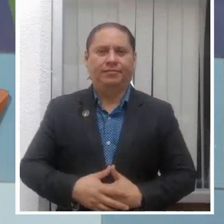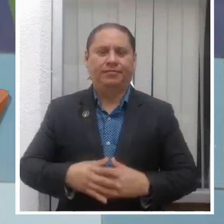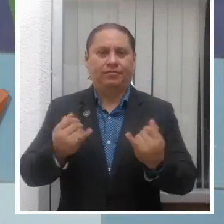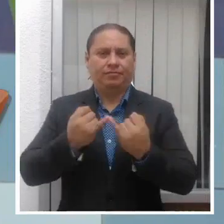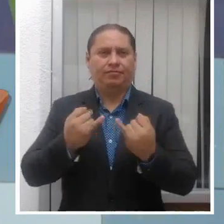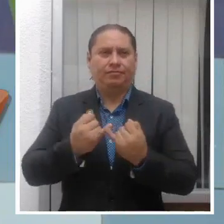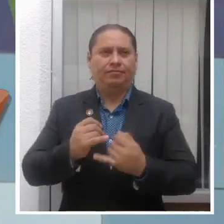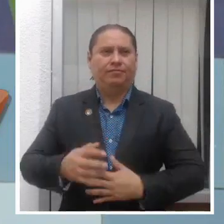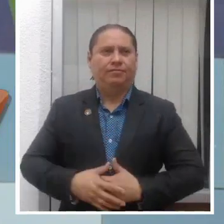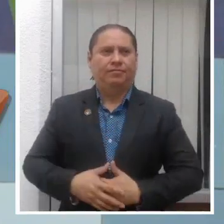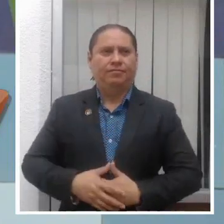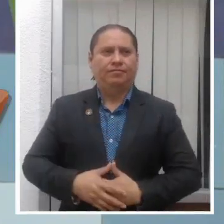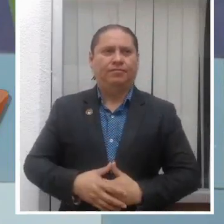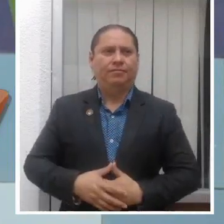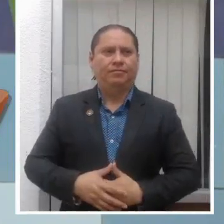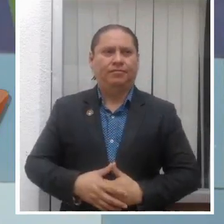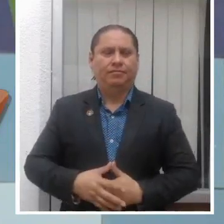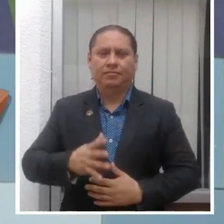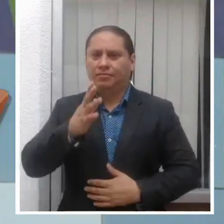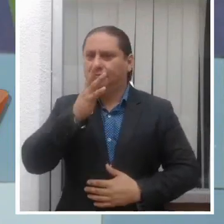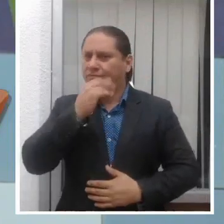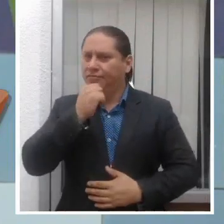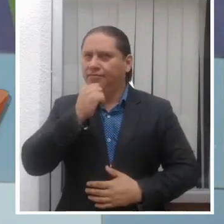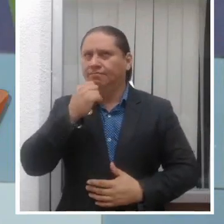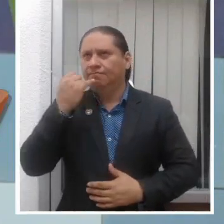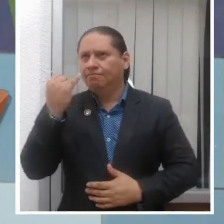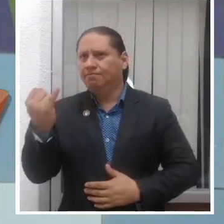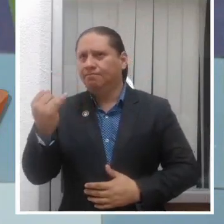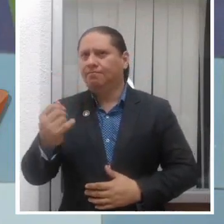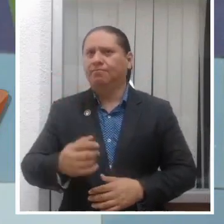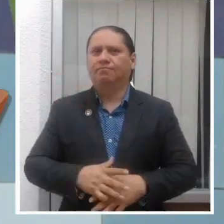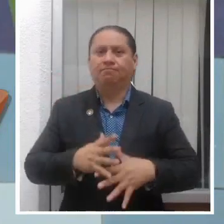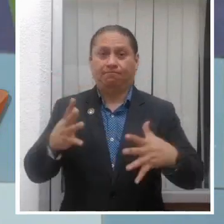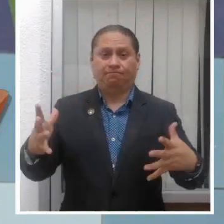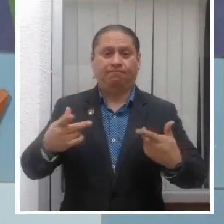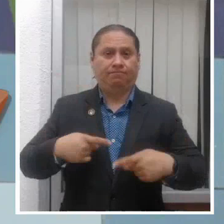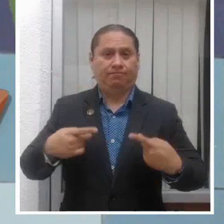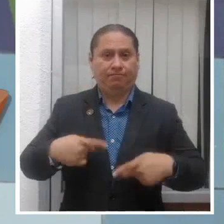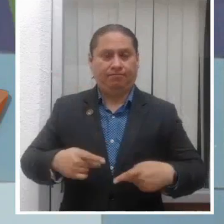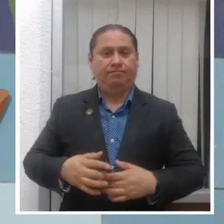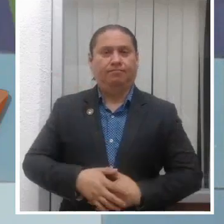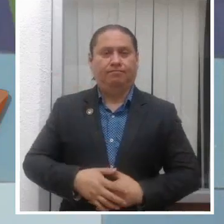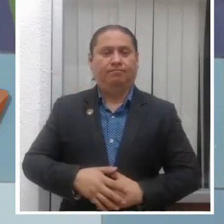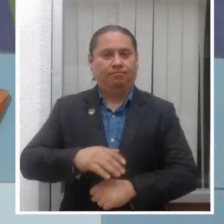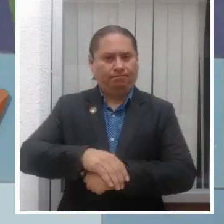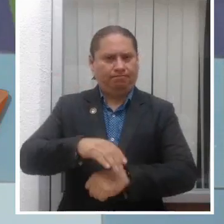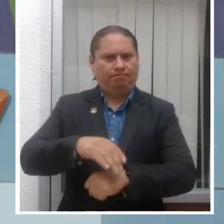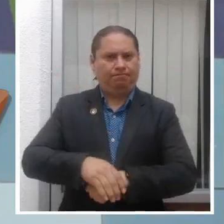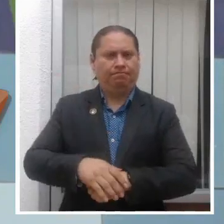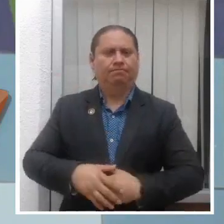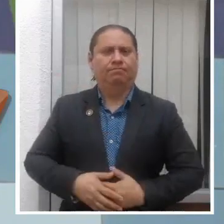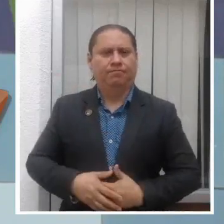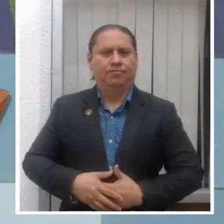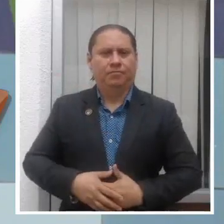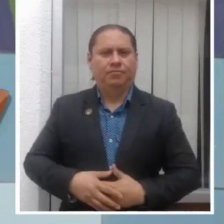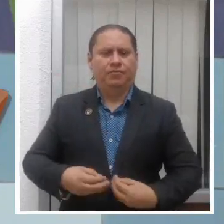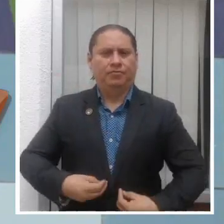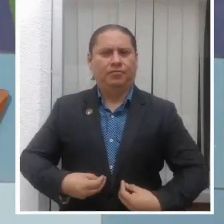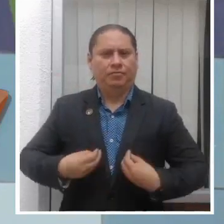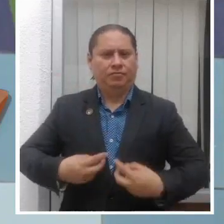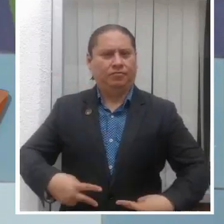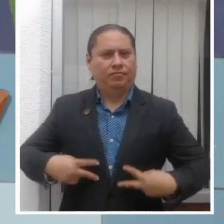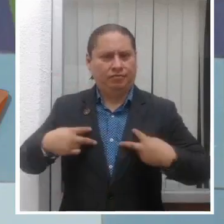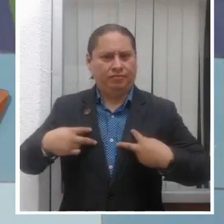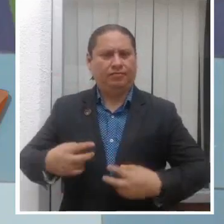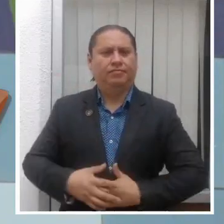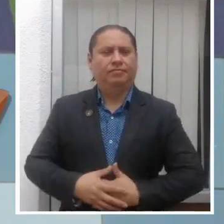También no podía dejar de mencionar a grandes personas que estuvieron en su momento de mi vida.